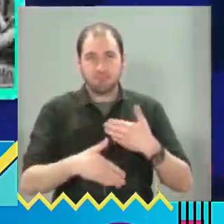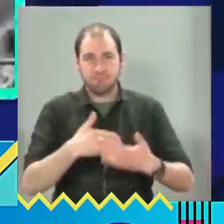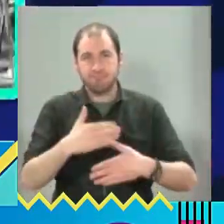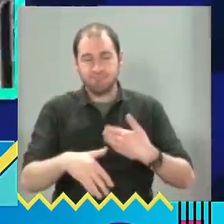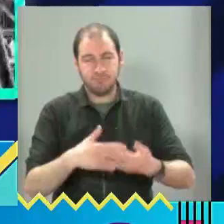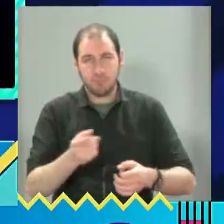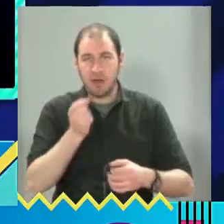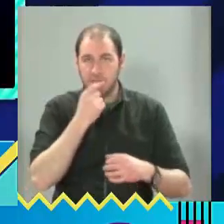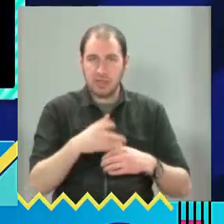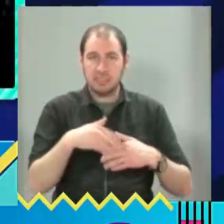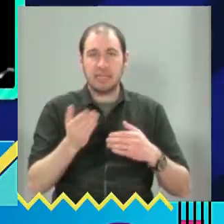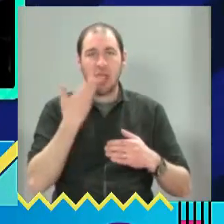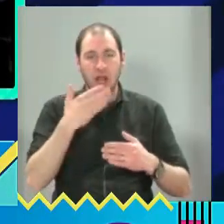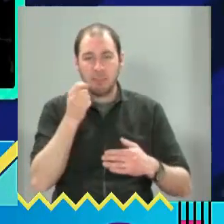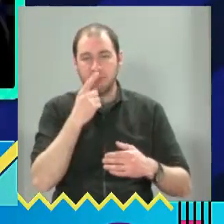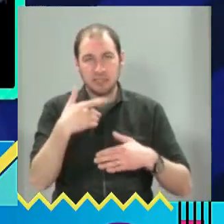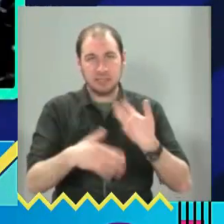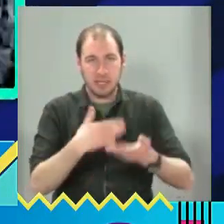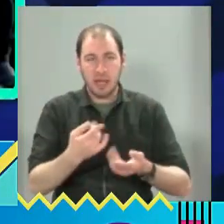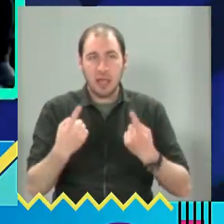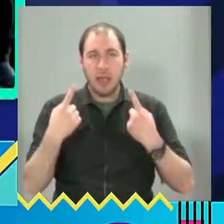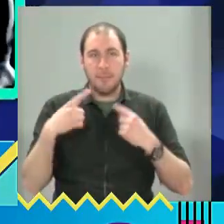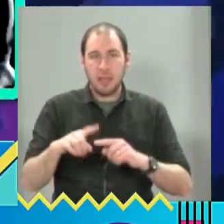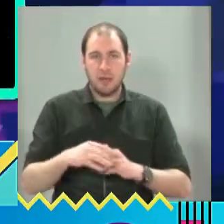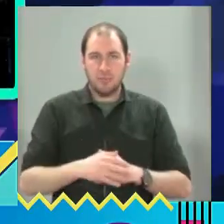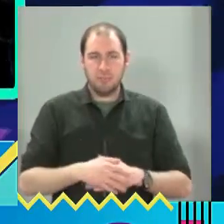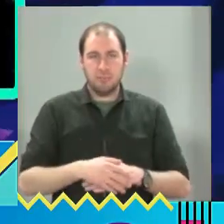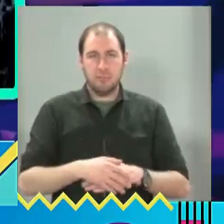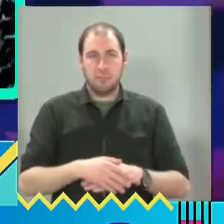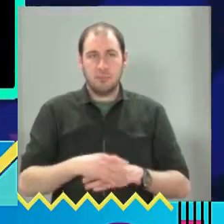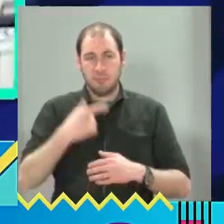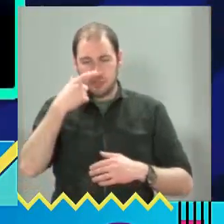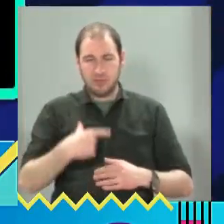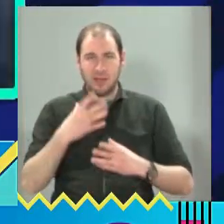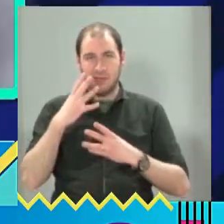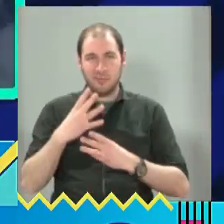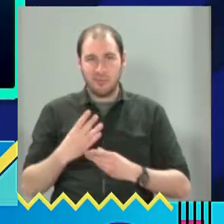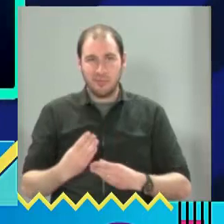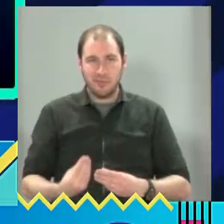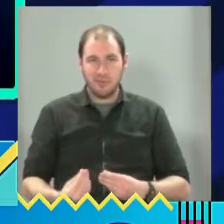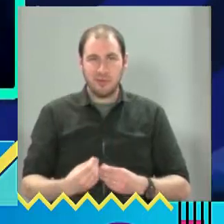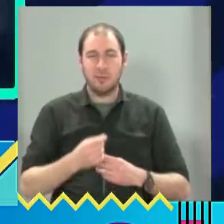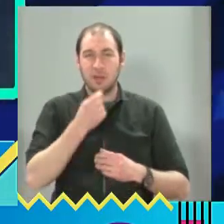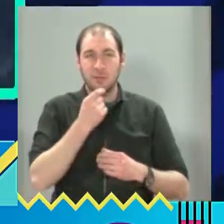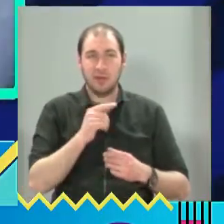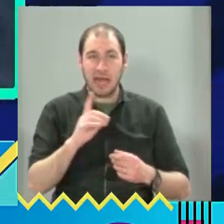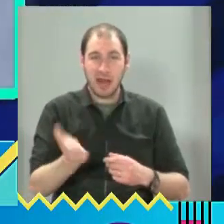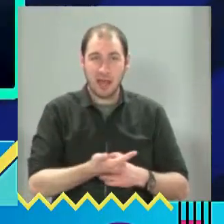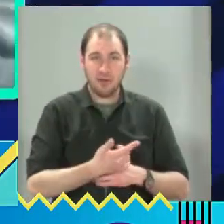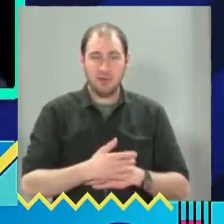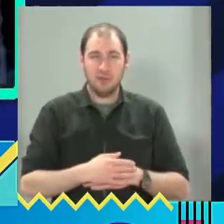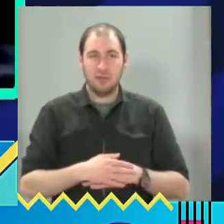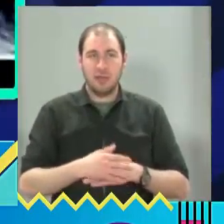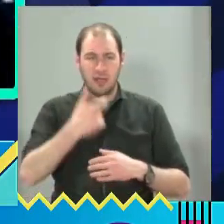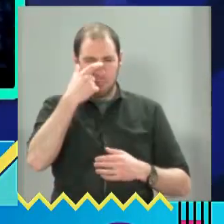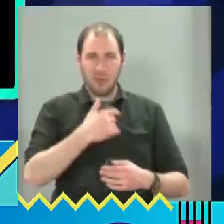en simplificación teórica, pero perdiendo lo humano que tiene de... Vos fíjate qué paradójico.